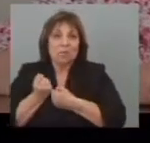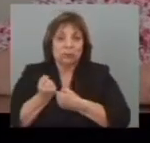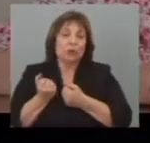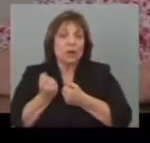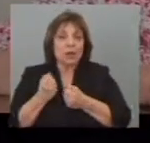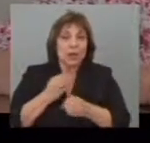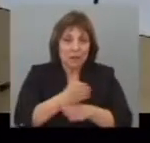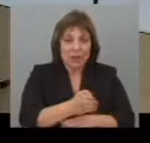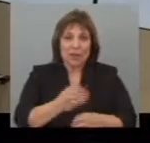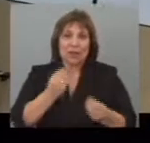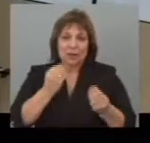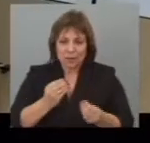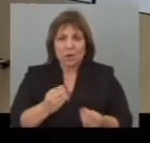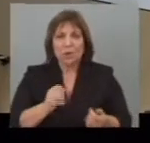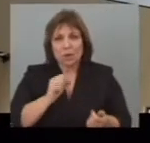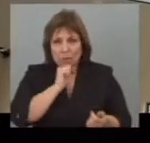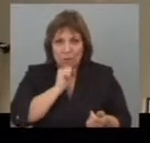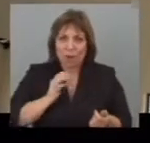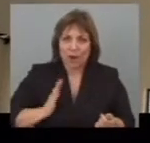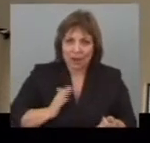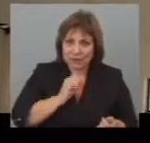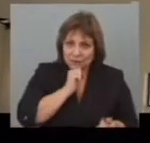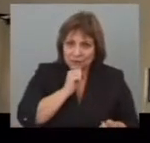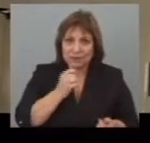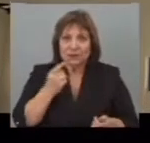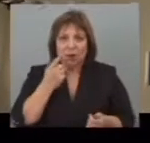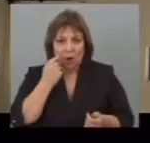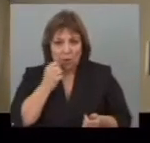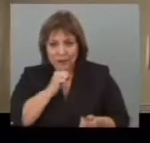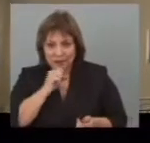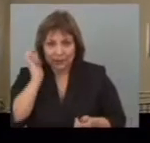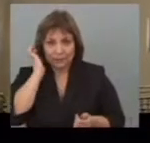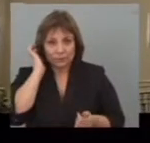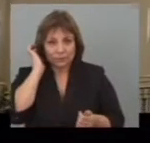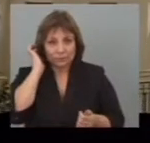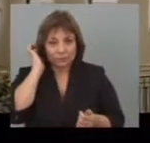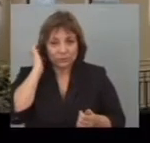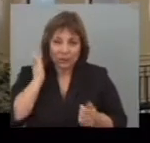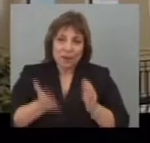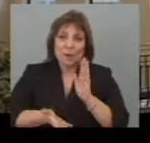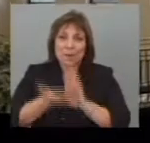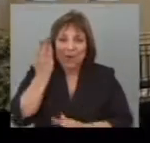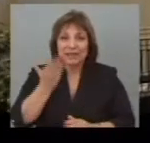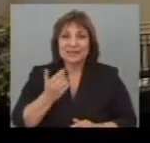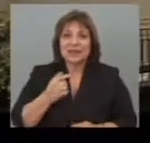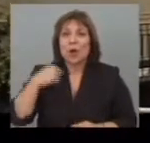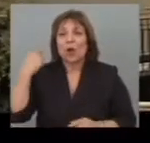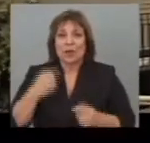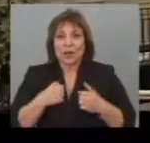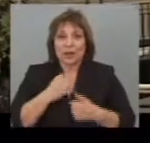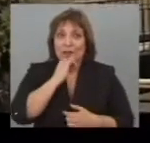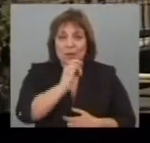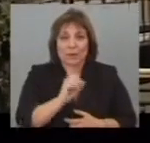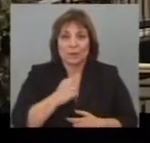hechas por ancianos y por ancianas, y más quizá denuncia de terceros, porque esta ley